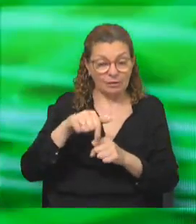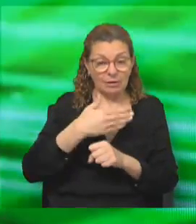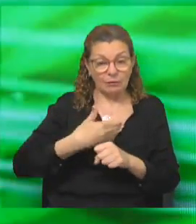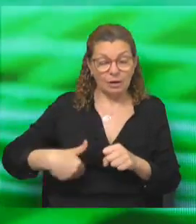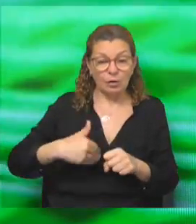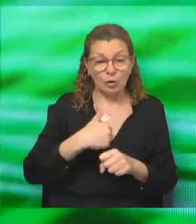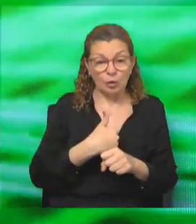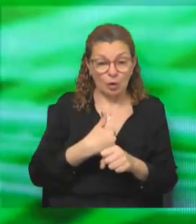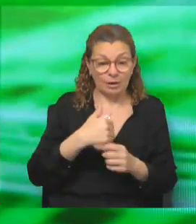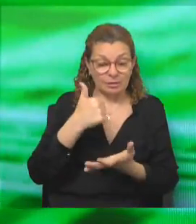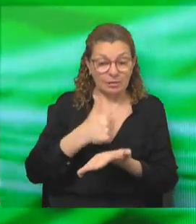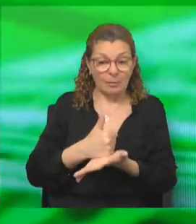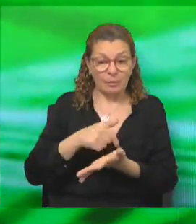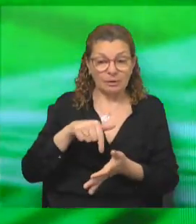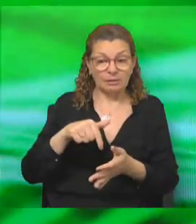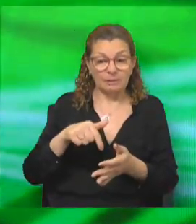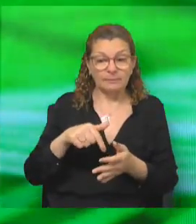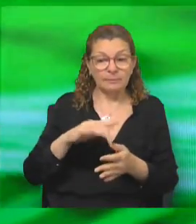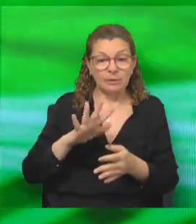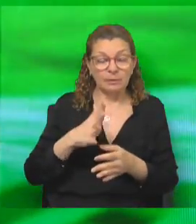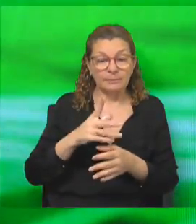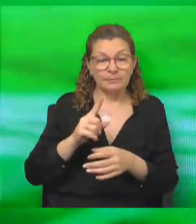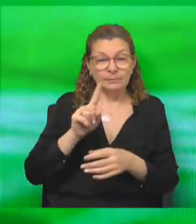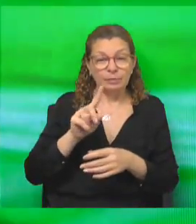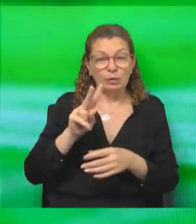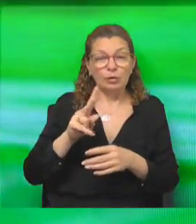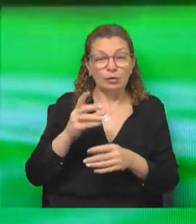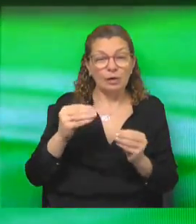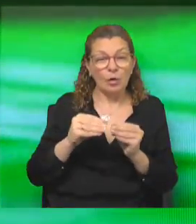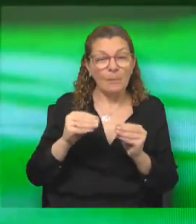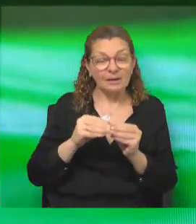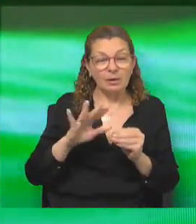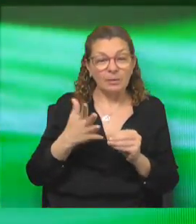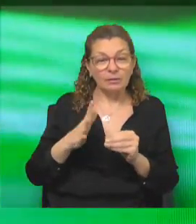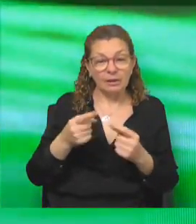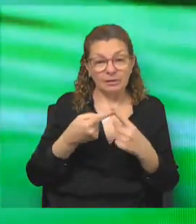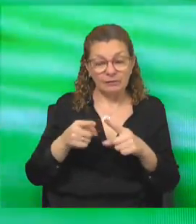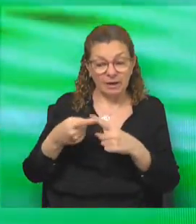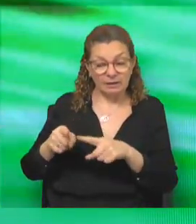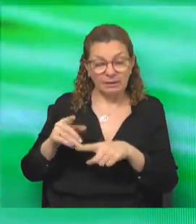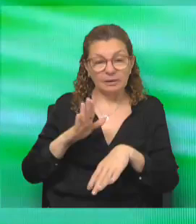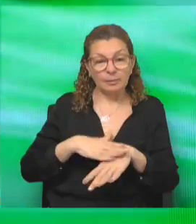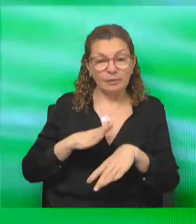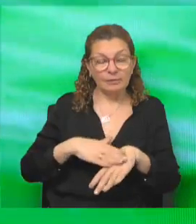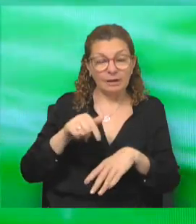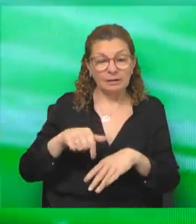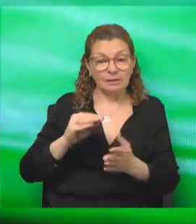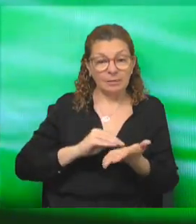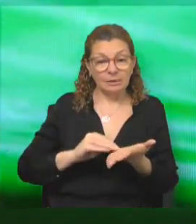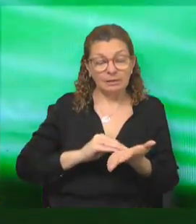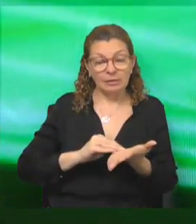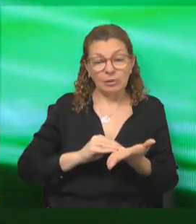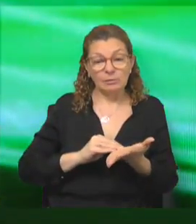que nos tocó ocupar nosotros tenemos alrededor de una docena de compañeros en en distintas responsabilidades y tenemos